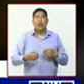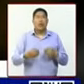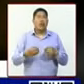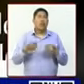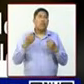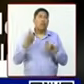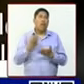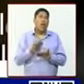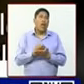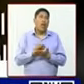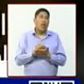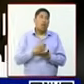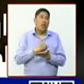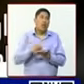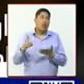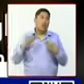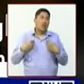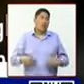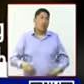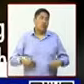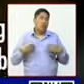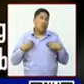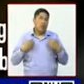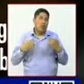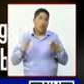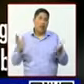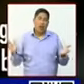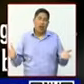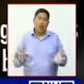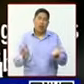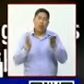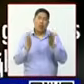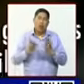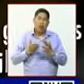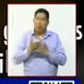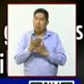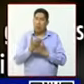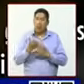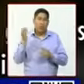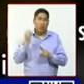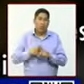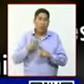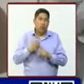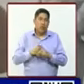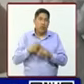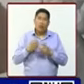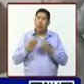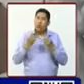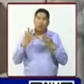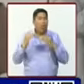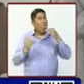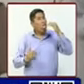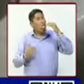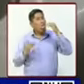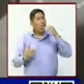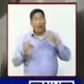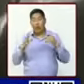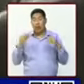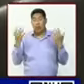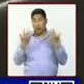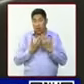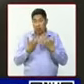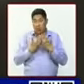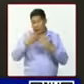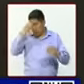derechos humanos está cobrando cada vez más impulso, ofreciendo una vía para luchar contra las desigualdades globales y en armonía con